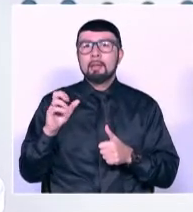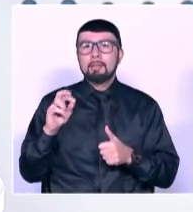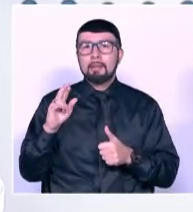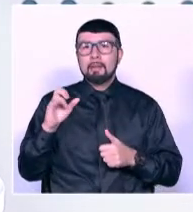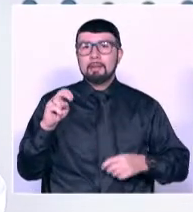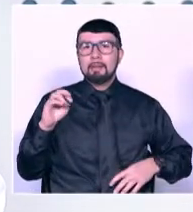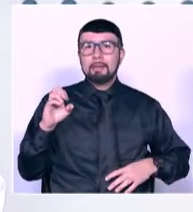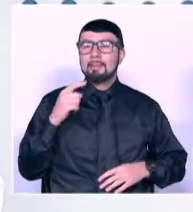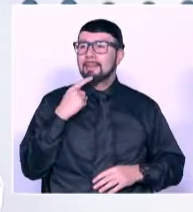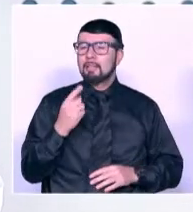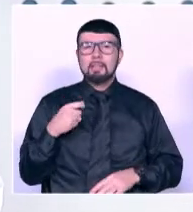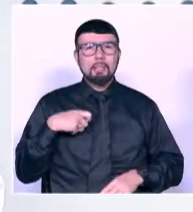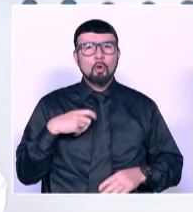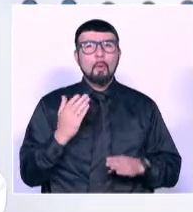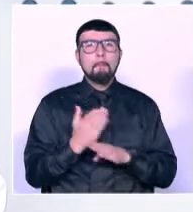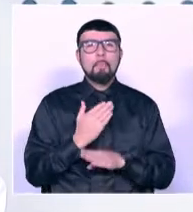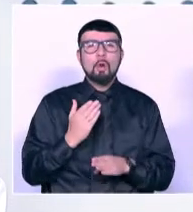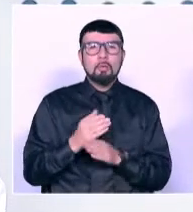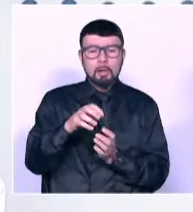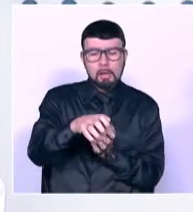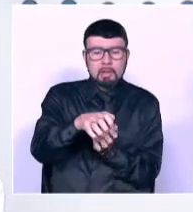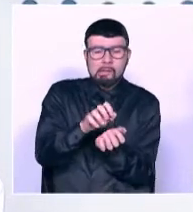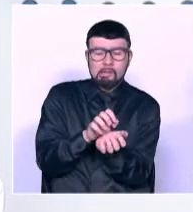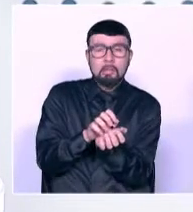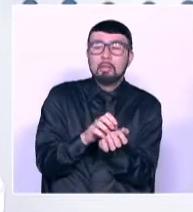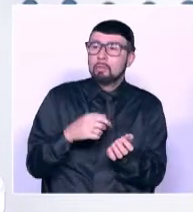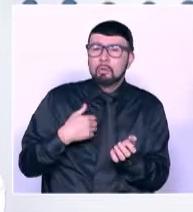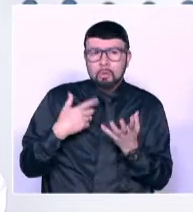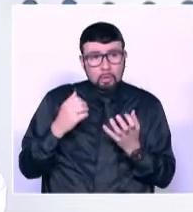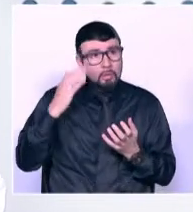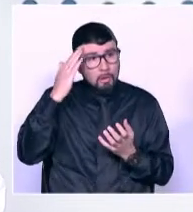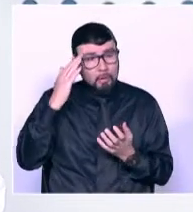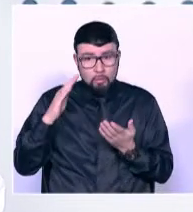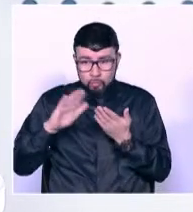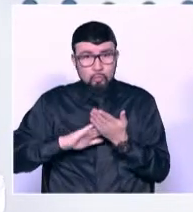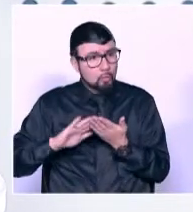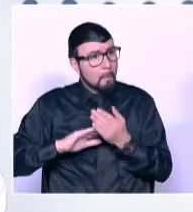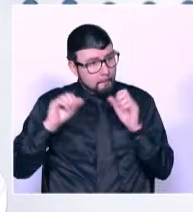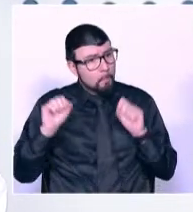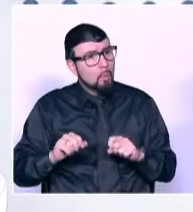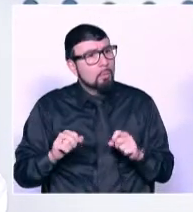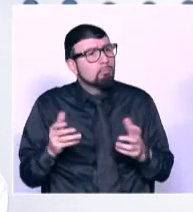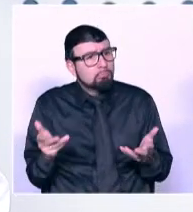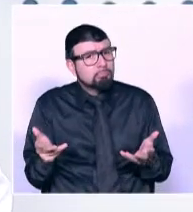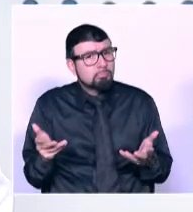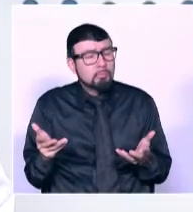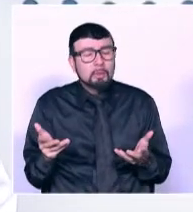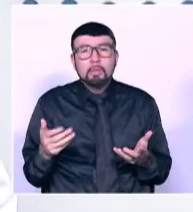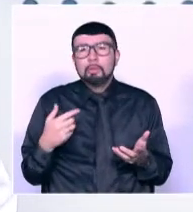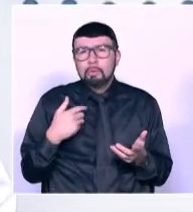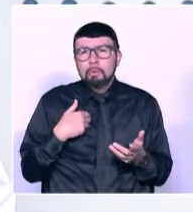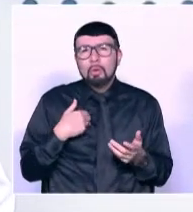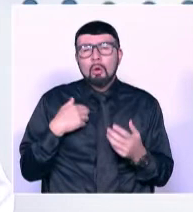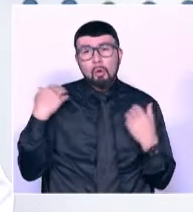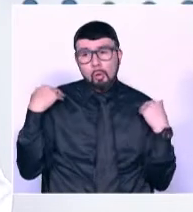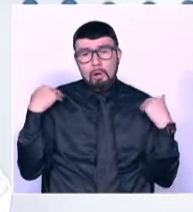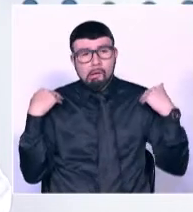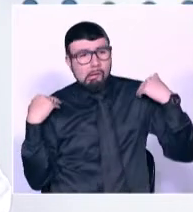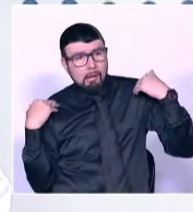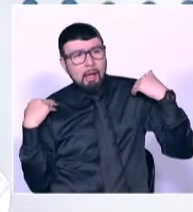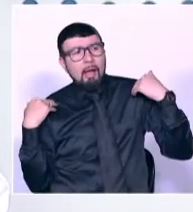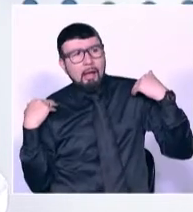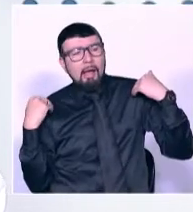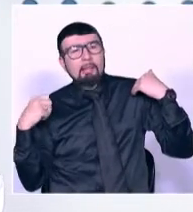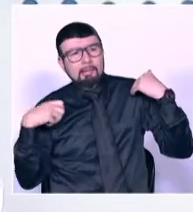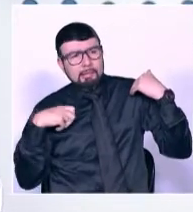tengo un problema de mordida cruzada. Quisiera saber si hay tratamiento para esto. Y tiendo a tener un hombro más elevado que el